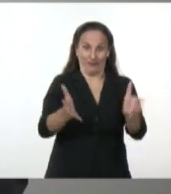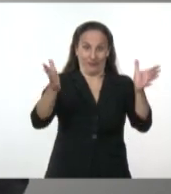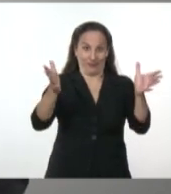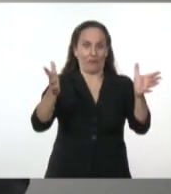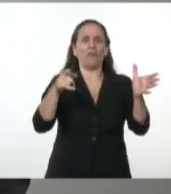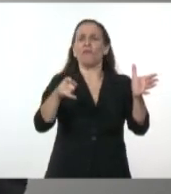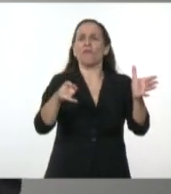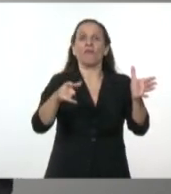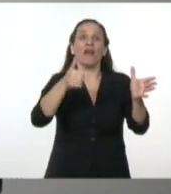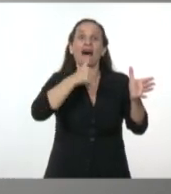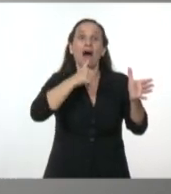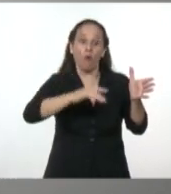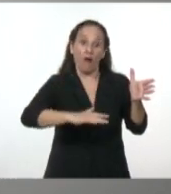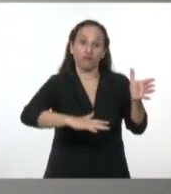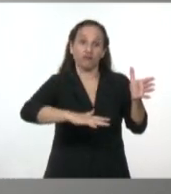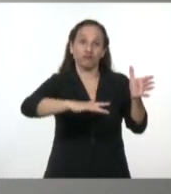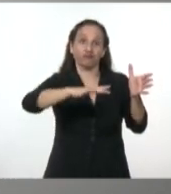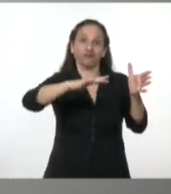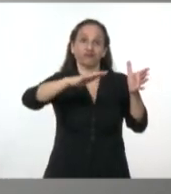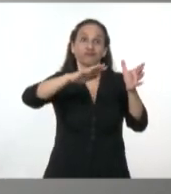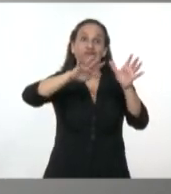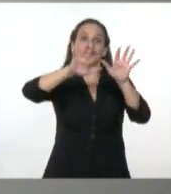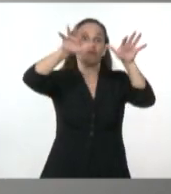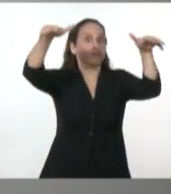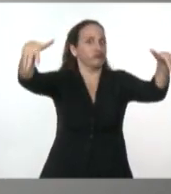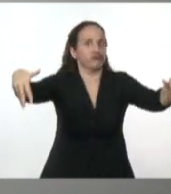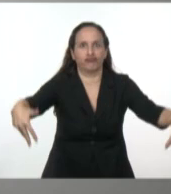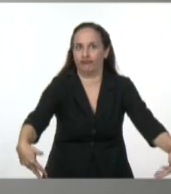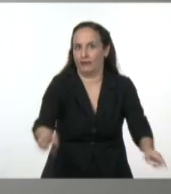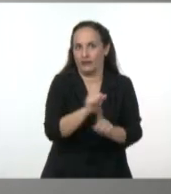tiene que contener el agua, no tiene que dejar que el agua se derrame.